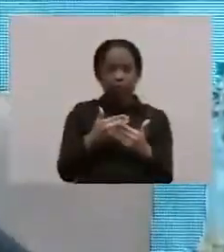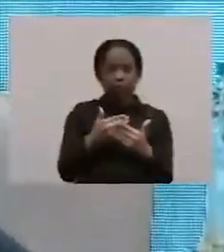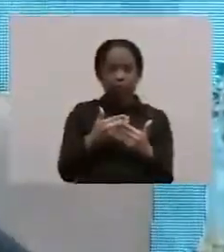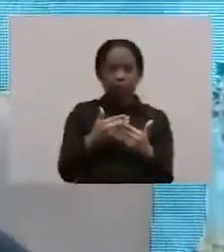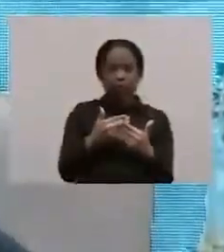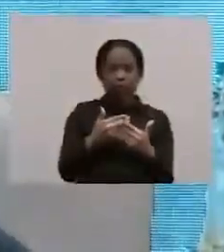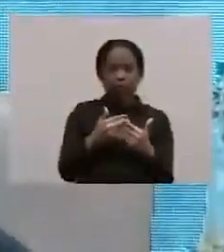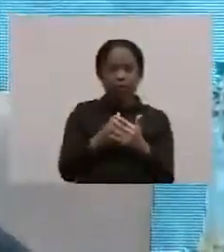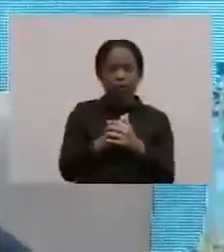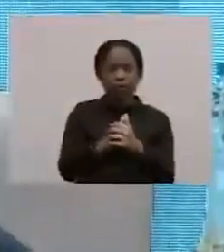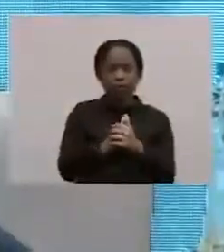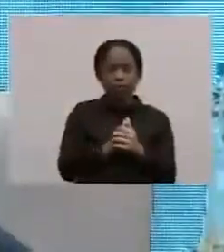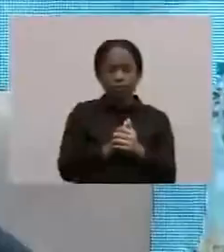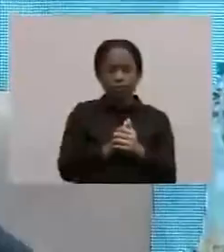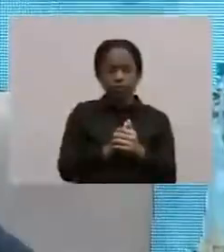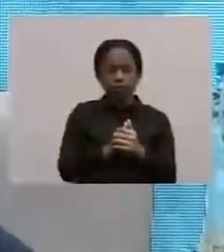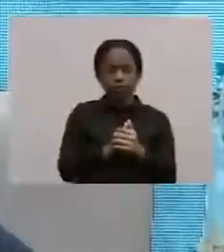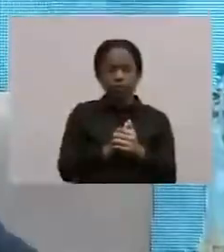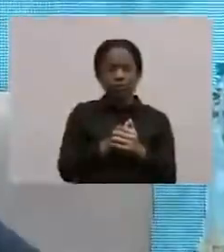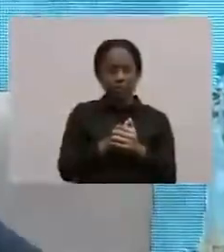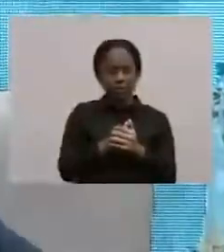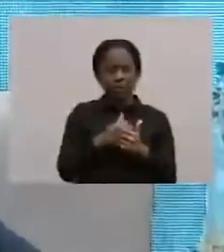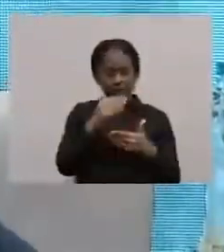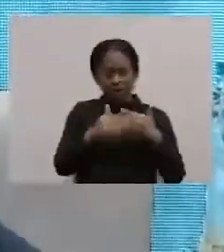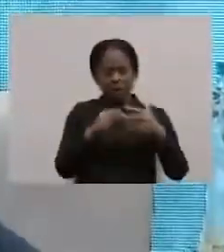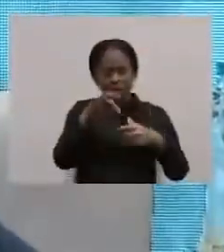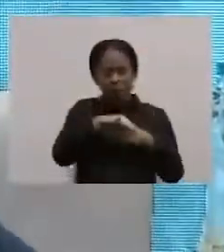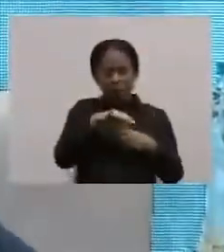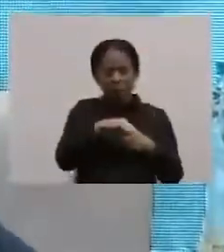aceptable para nuestra realidad.